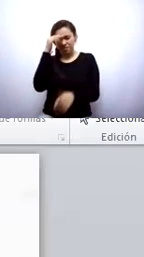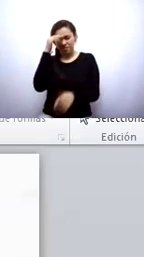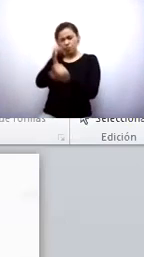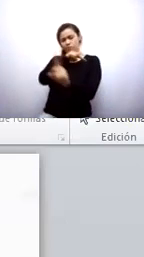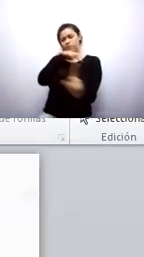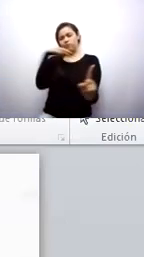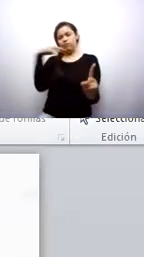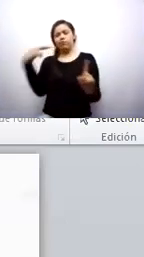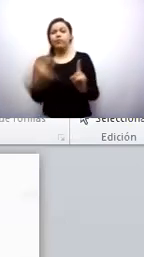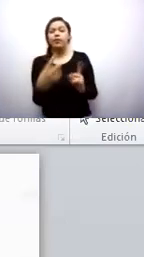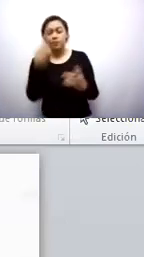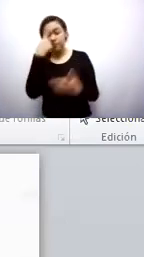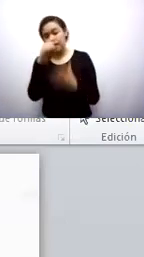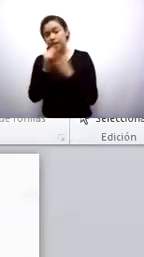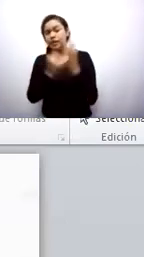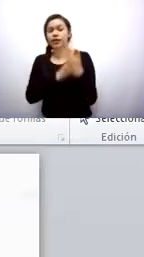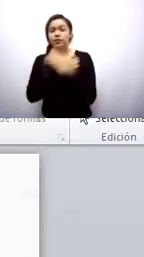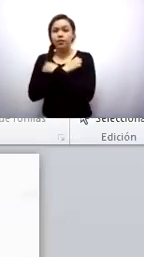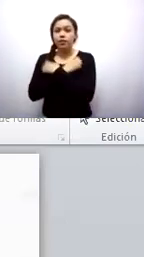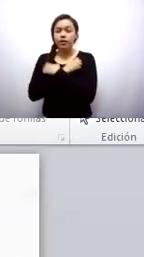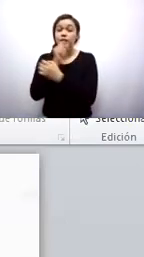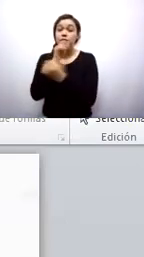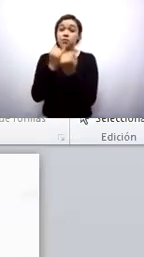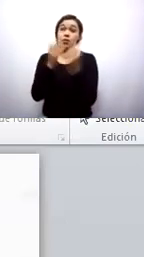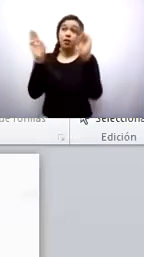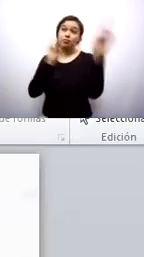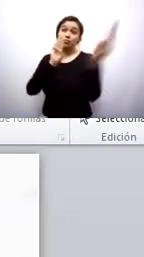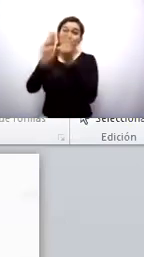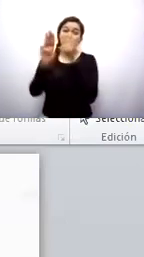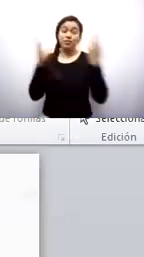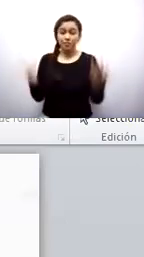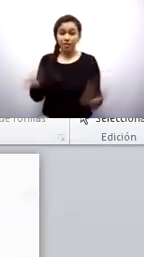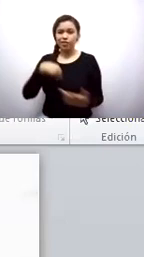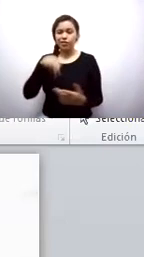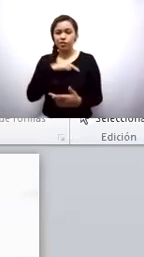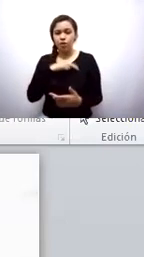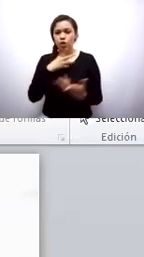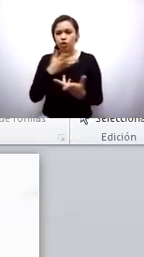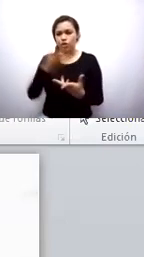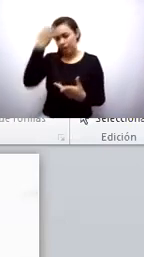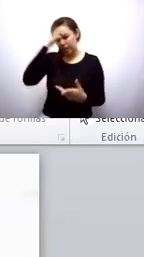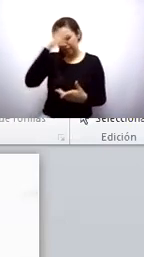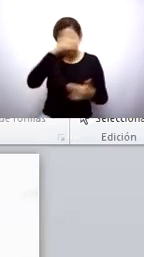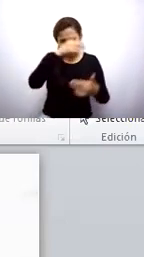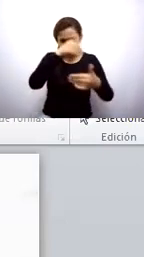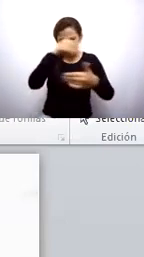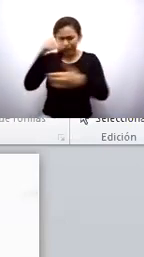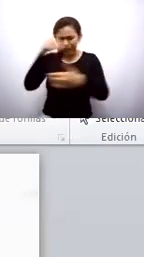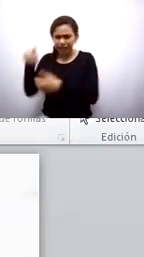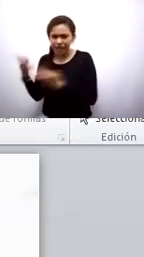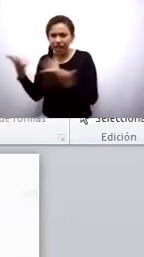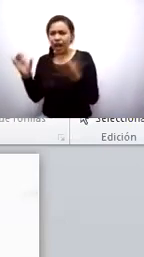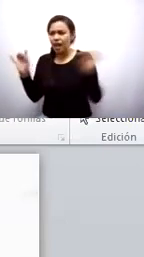nuestro sistema educativo, y por qué no, hasta mundial. Toda la experiencia que estamos recabando, todos los